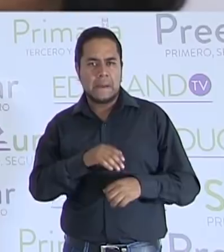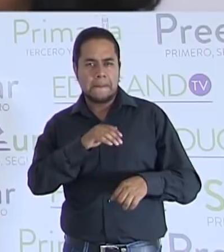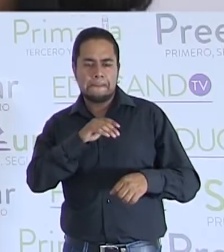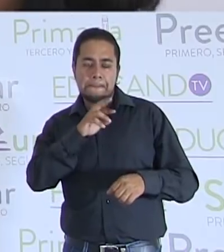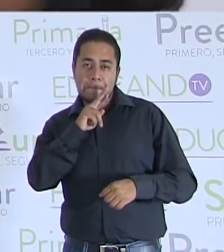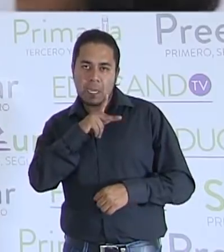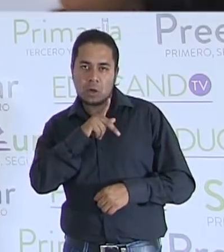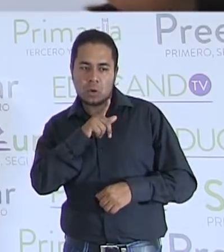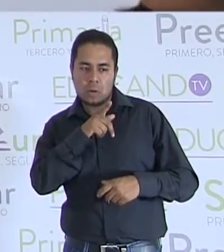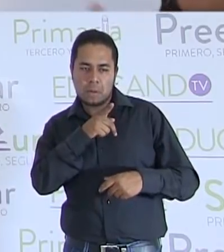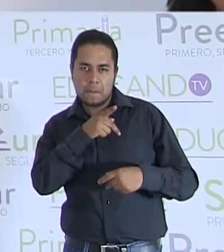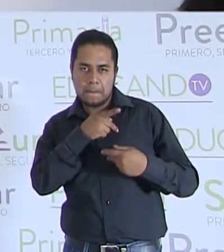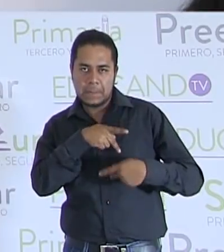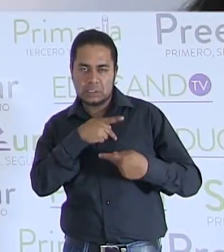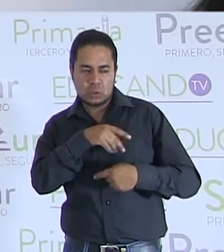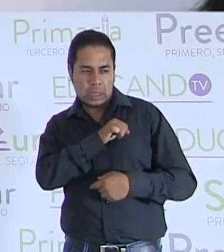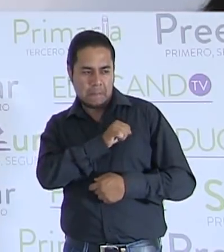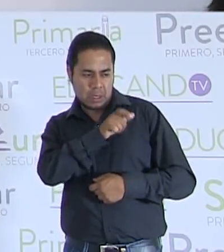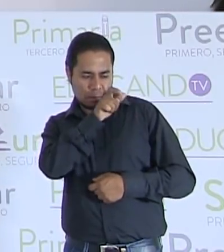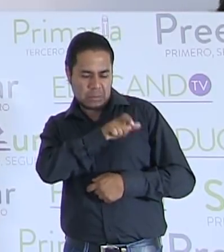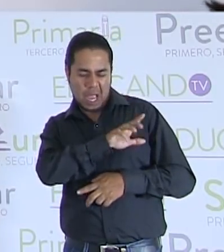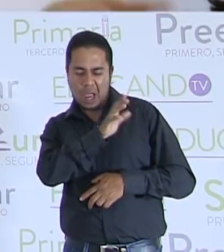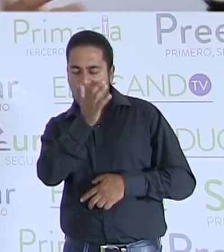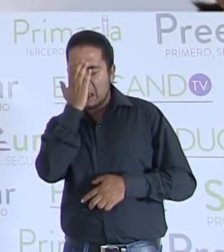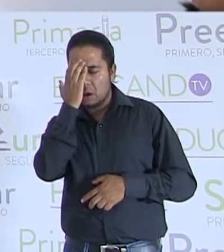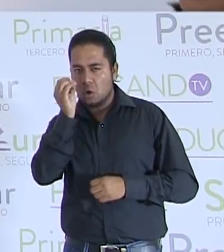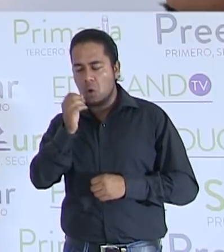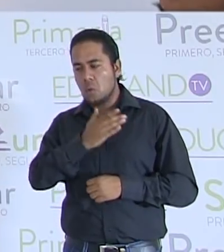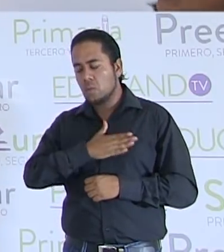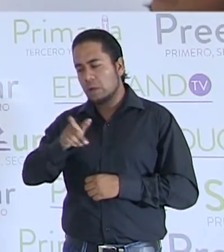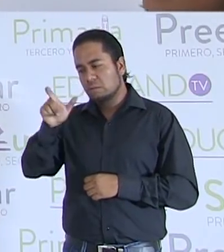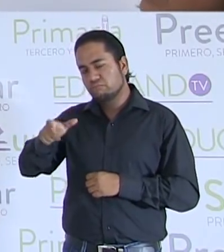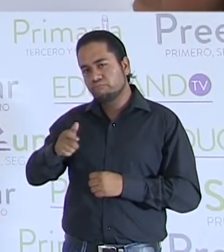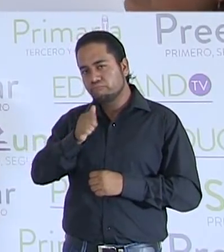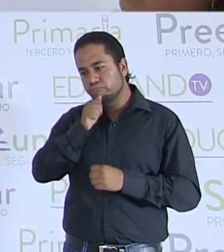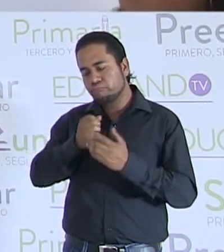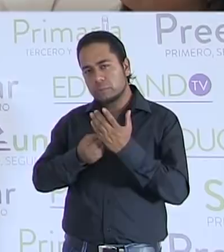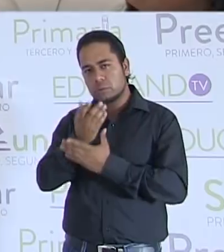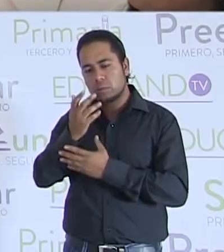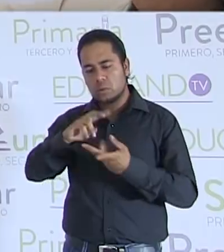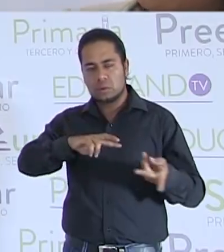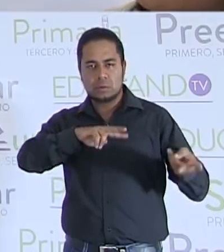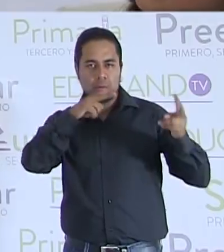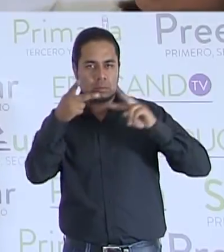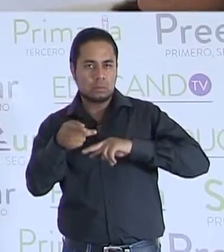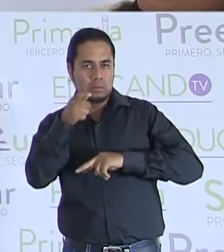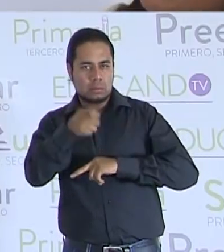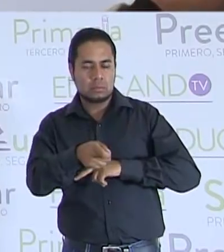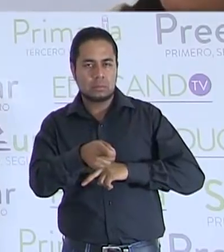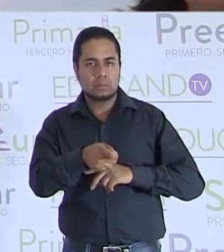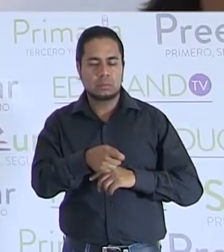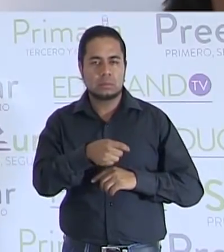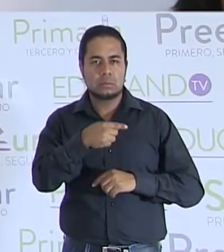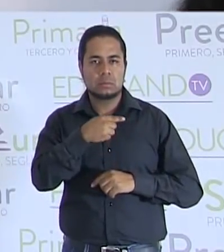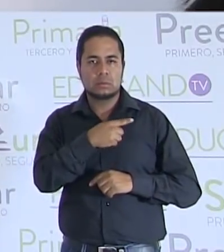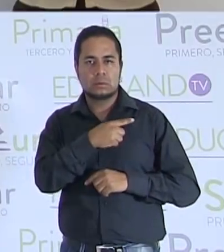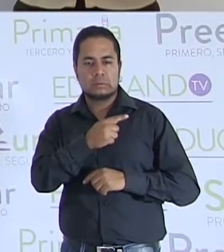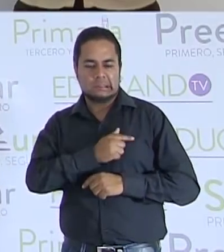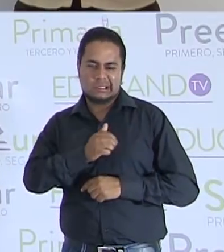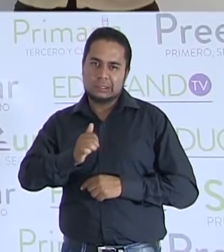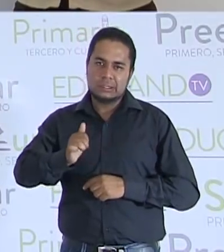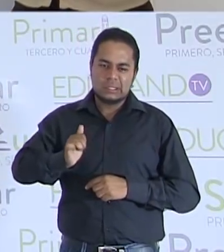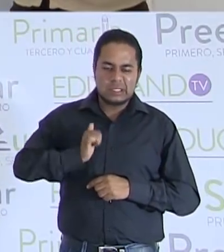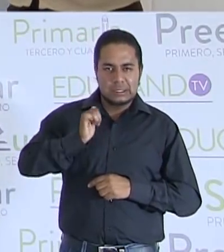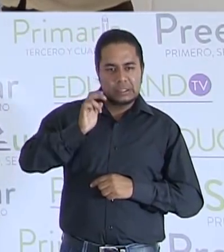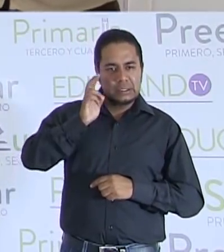conocido que bueno por conocer. Es contrario al que dice, el que no arriesga, no gana.